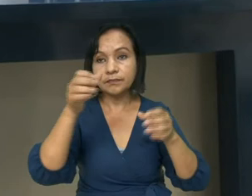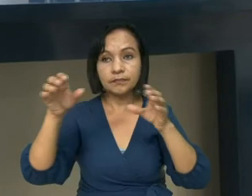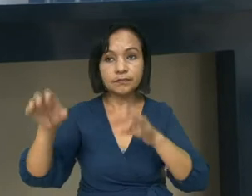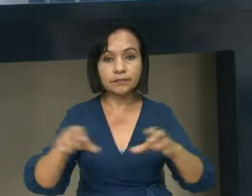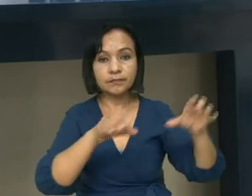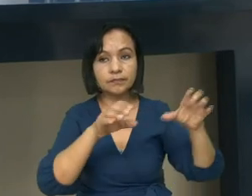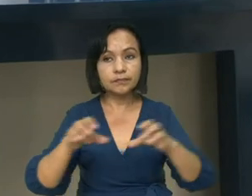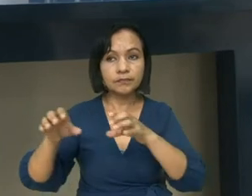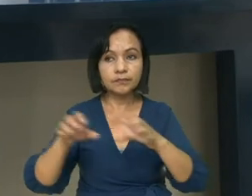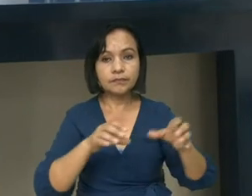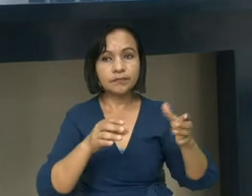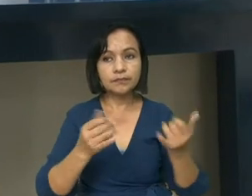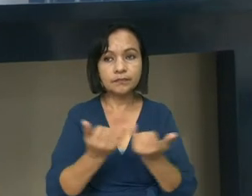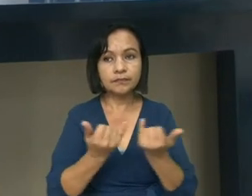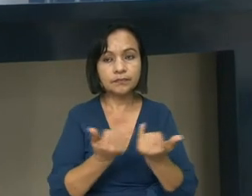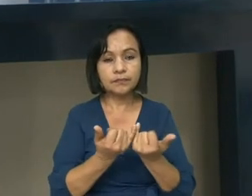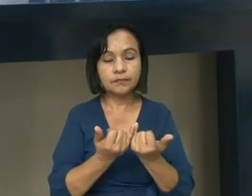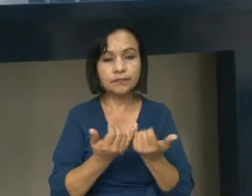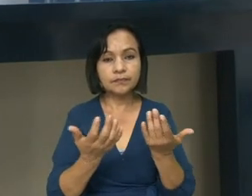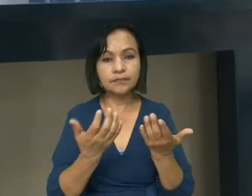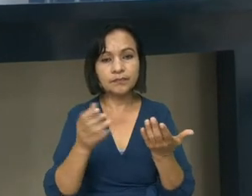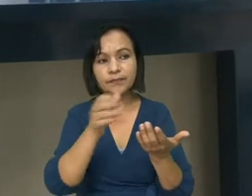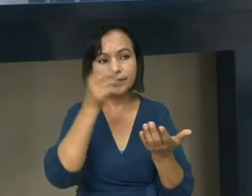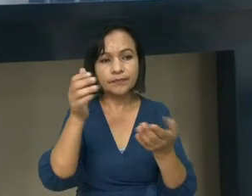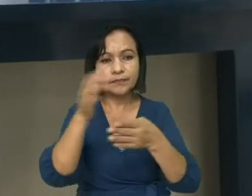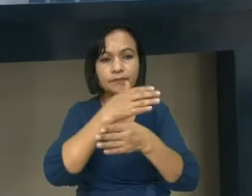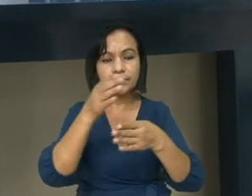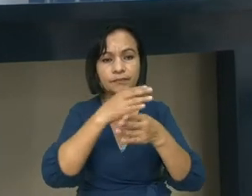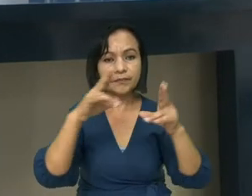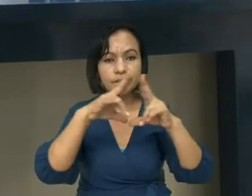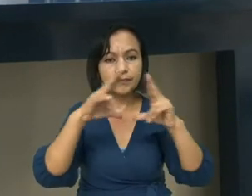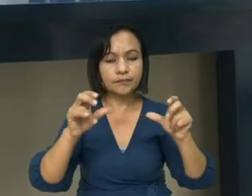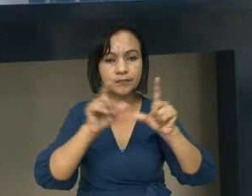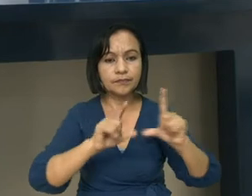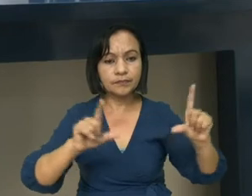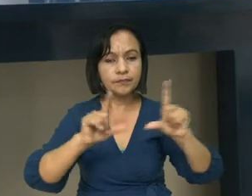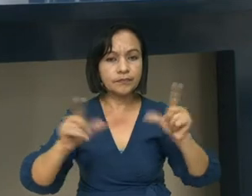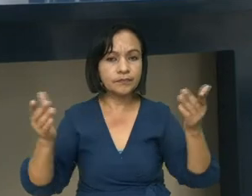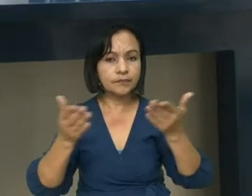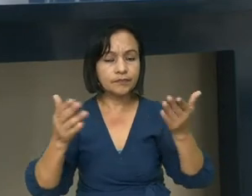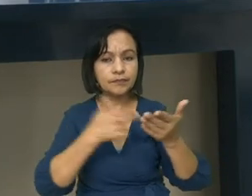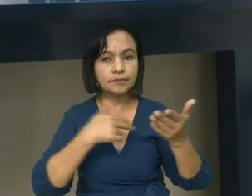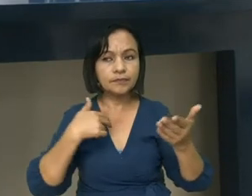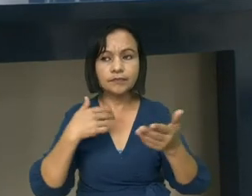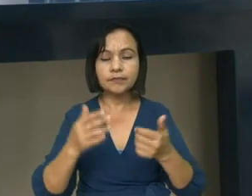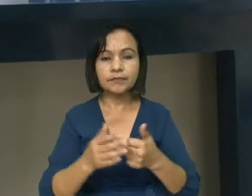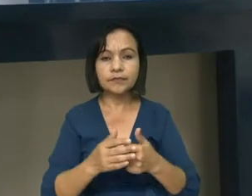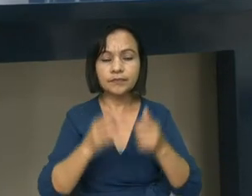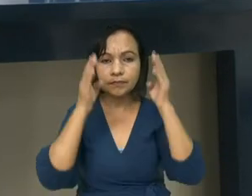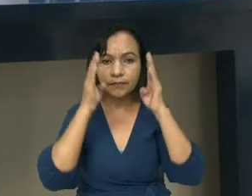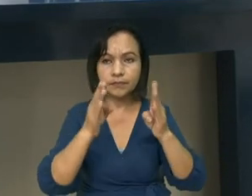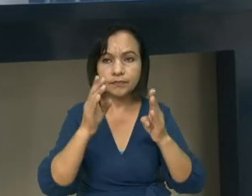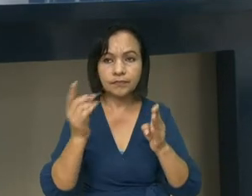tienen de cara a los demás puertos del país? ¿En otros espacios? ¿Cómo van a estar moviéndose? ¿O ahora mismo está enfocado